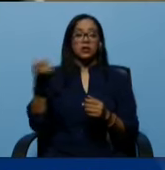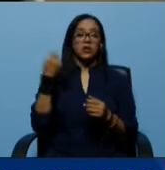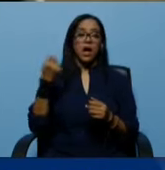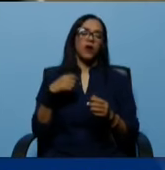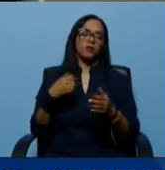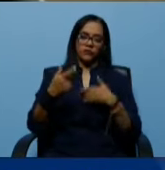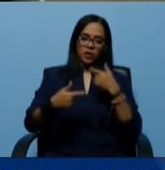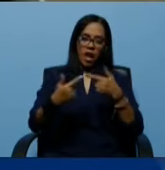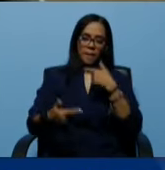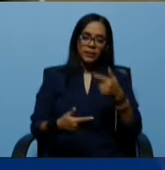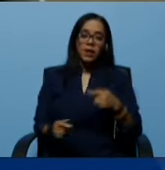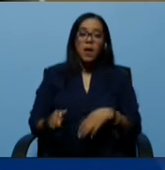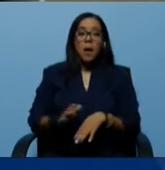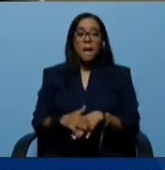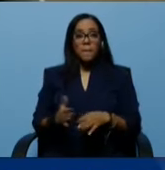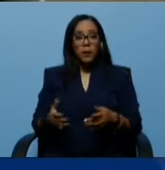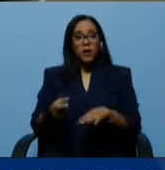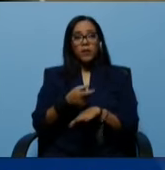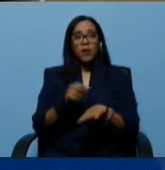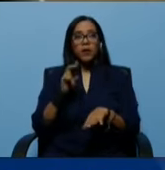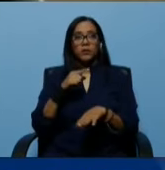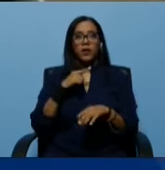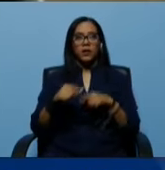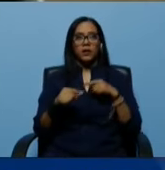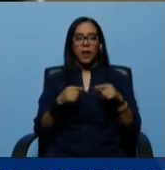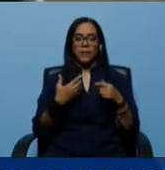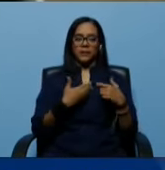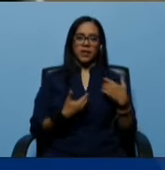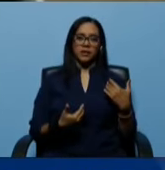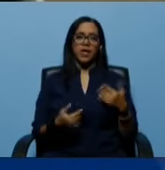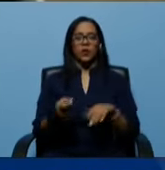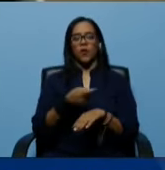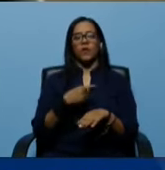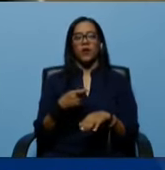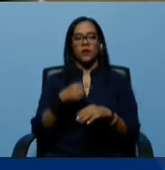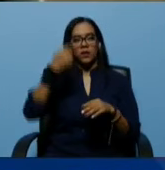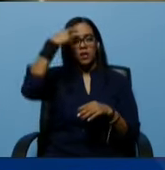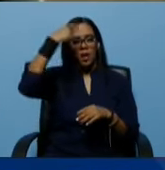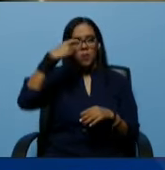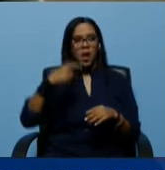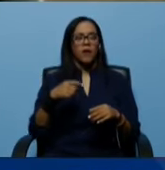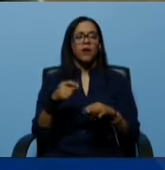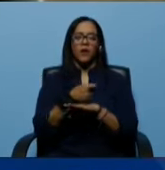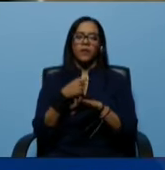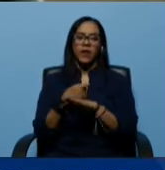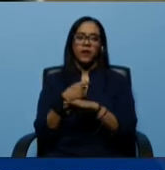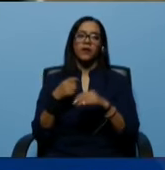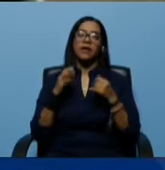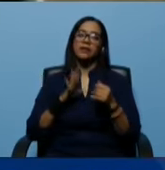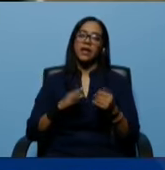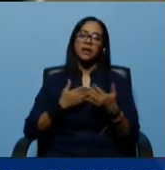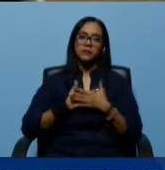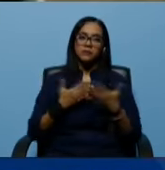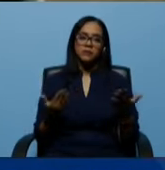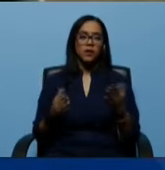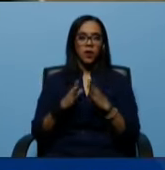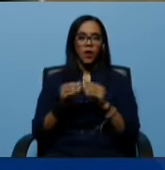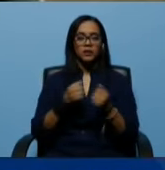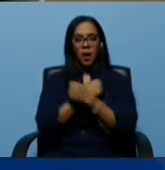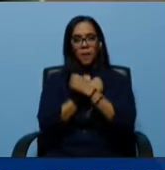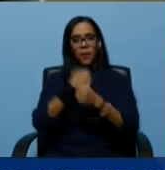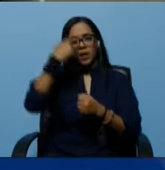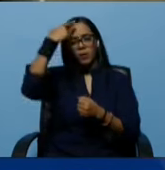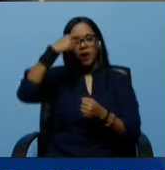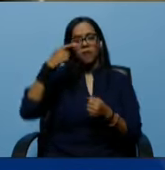sucesivamente, porque el gobierno que usted dirige, presidente, es el gobierno del pueblo, el gobierno que está dándole todo ese amor al